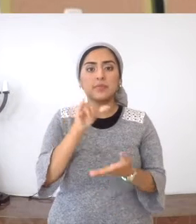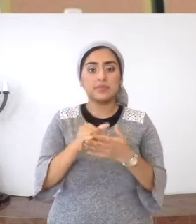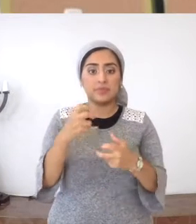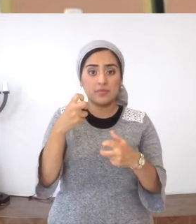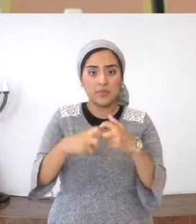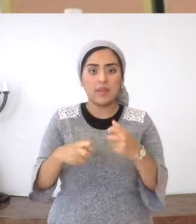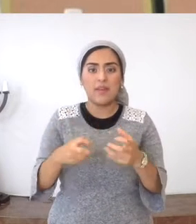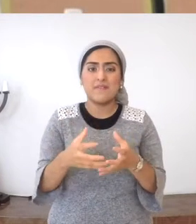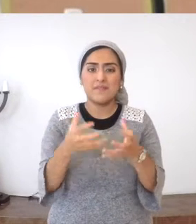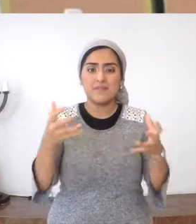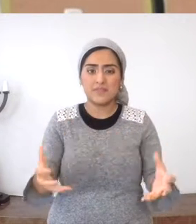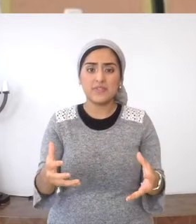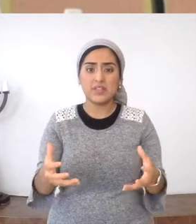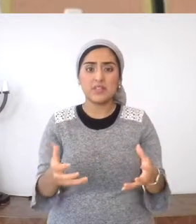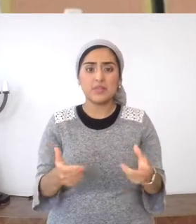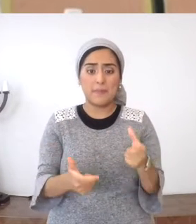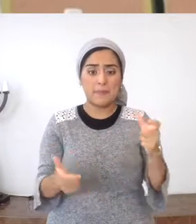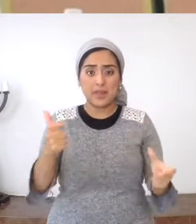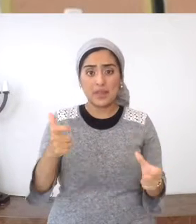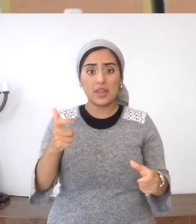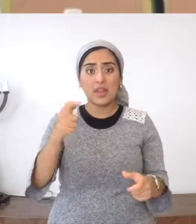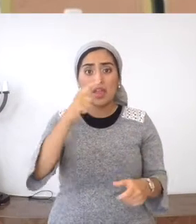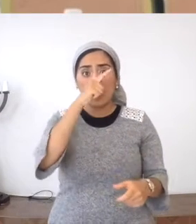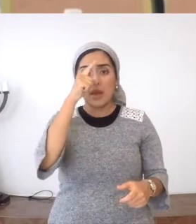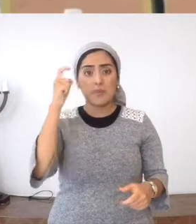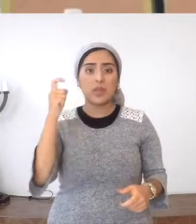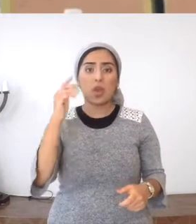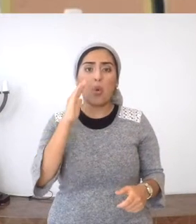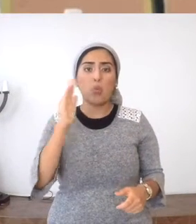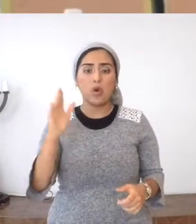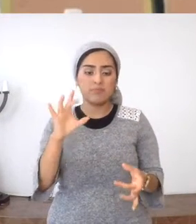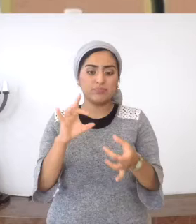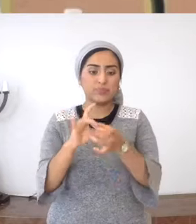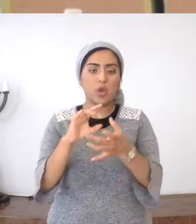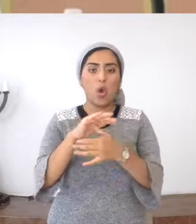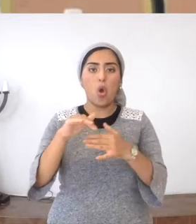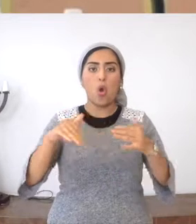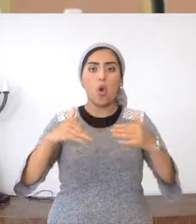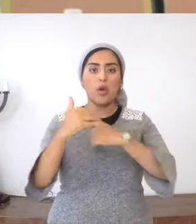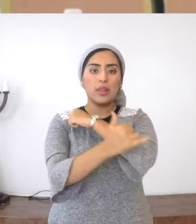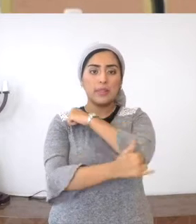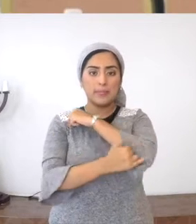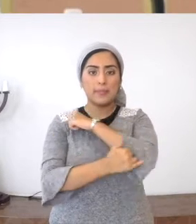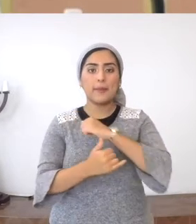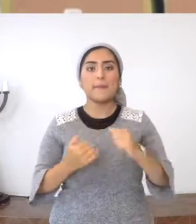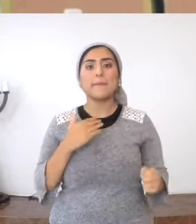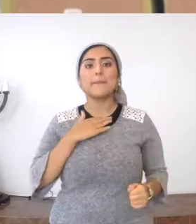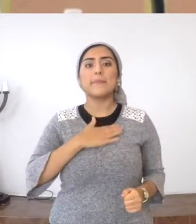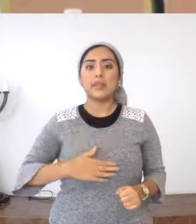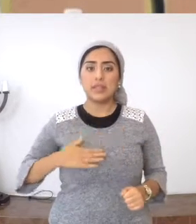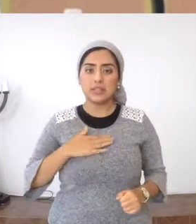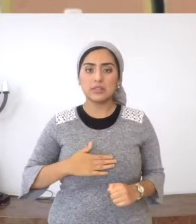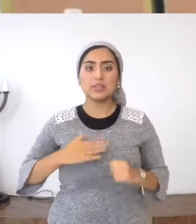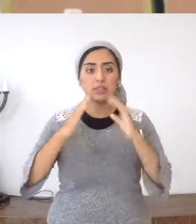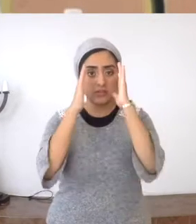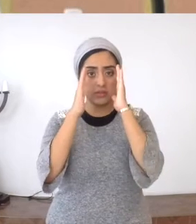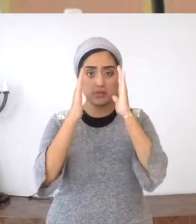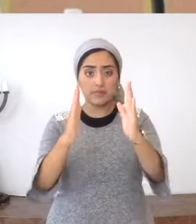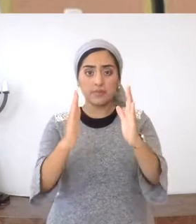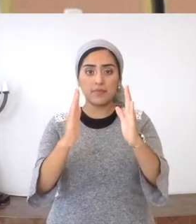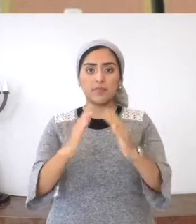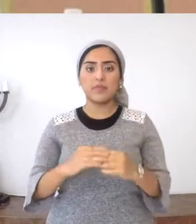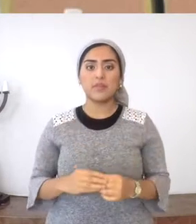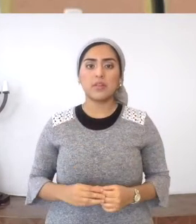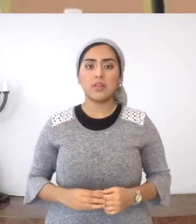Que El problema es grave Porque van a pactar A todas las naciones Entonces Por